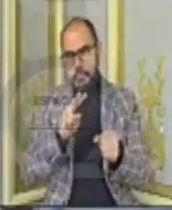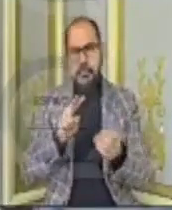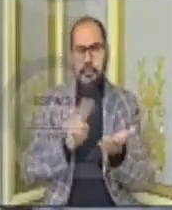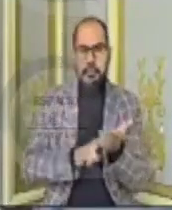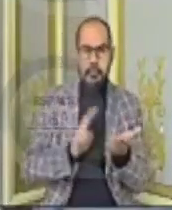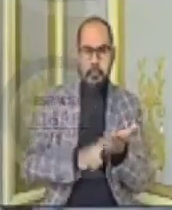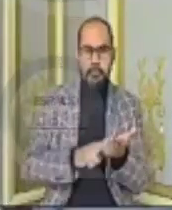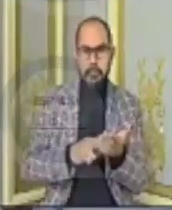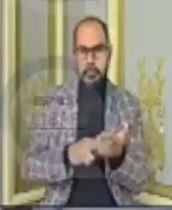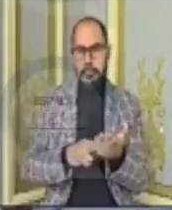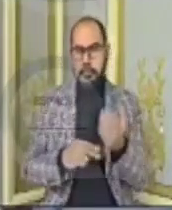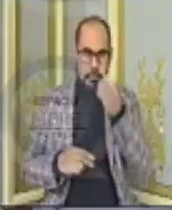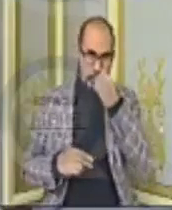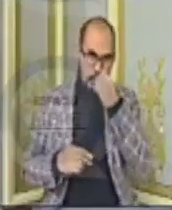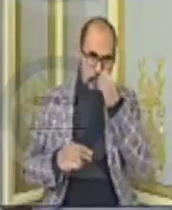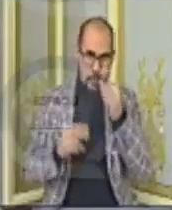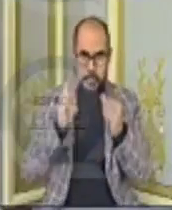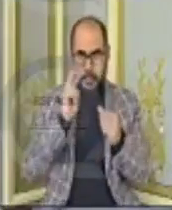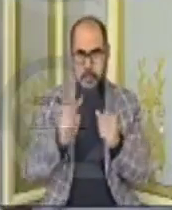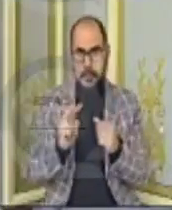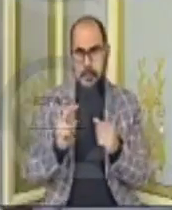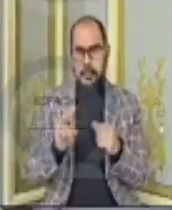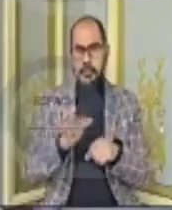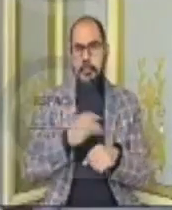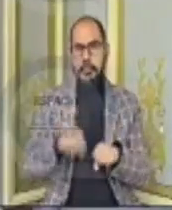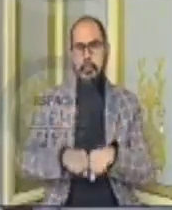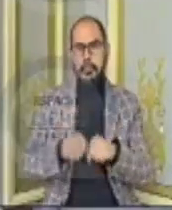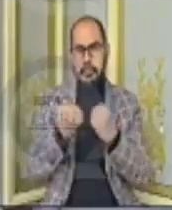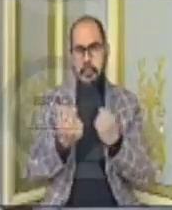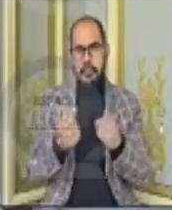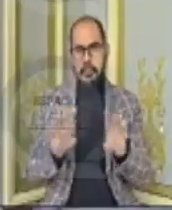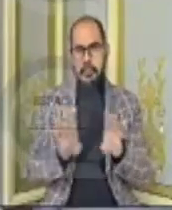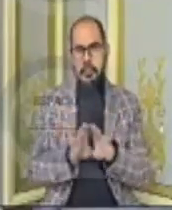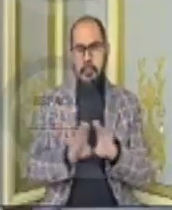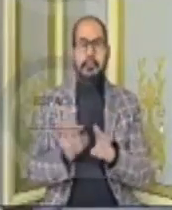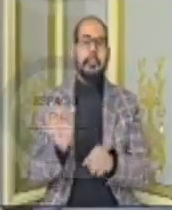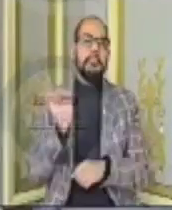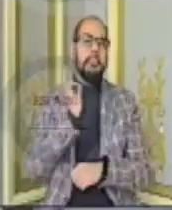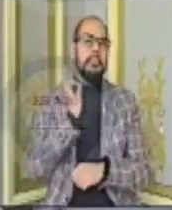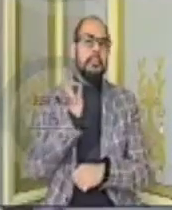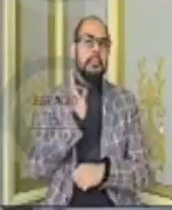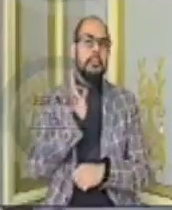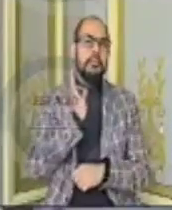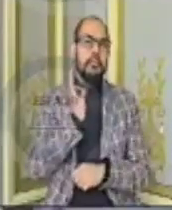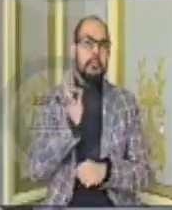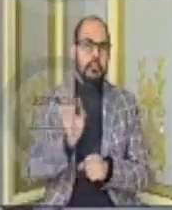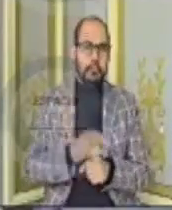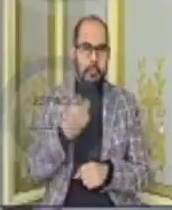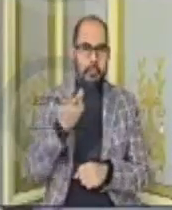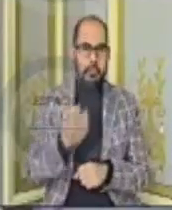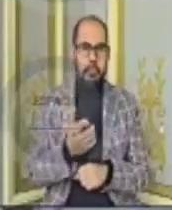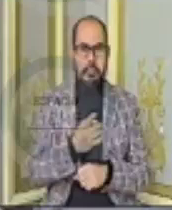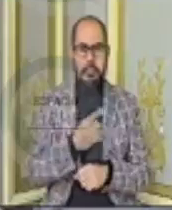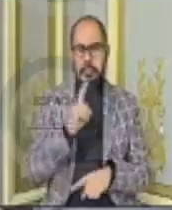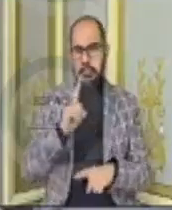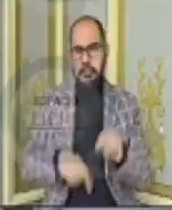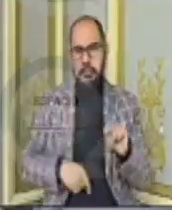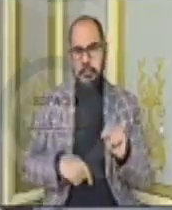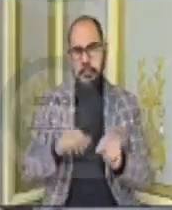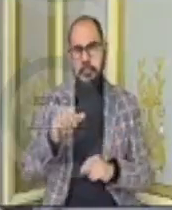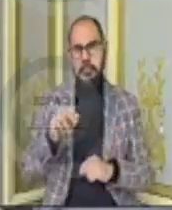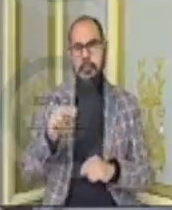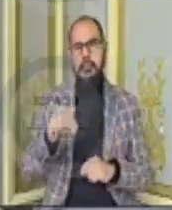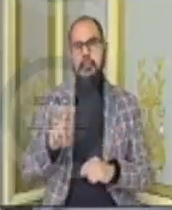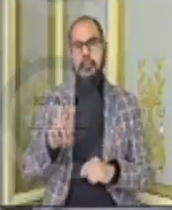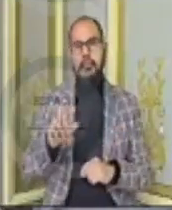existía un argumento de forma por violaciones en la procedencia de la fiscalización, por lo que se podría determinar la nulidad.